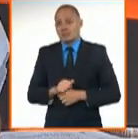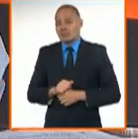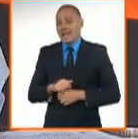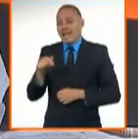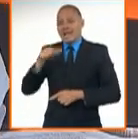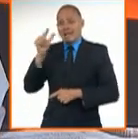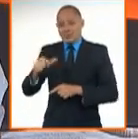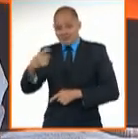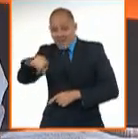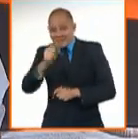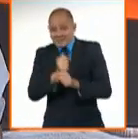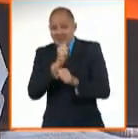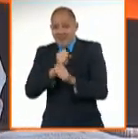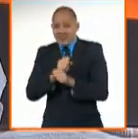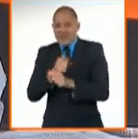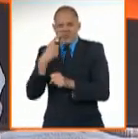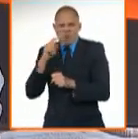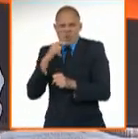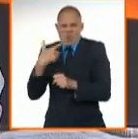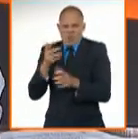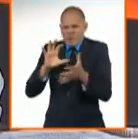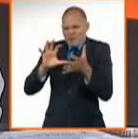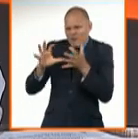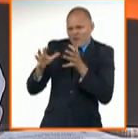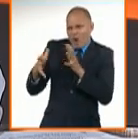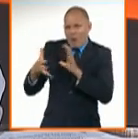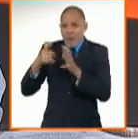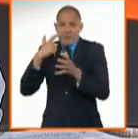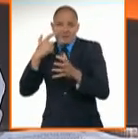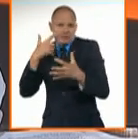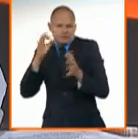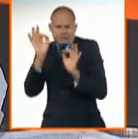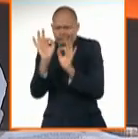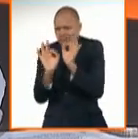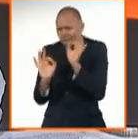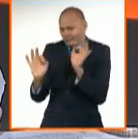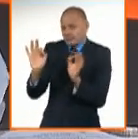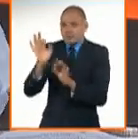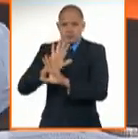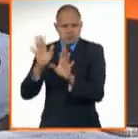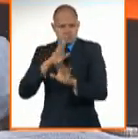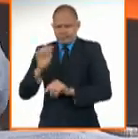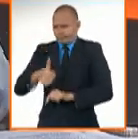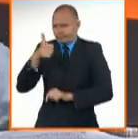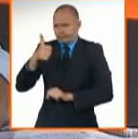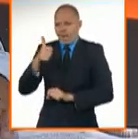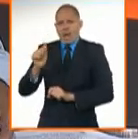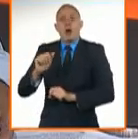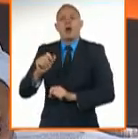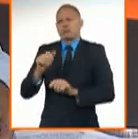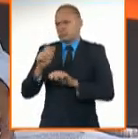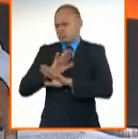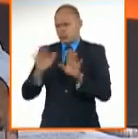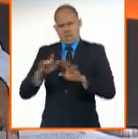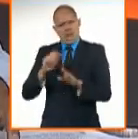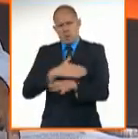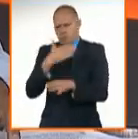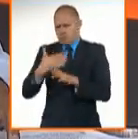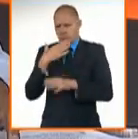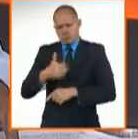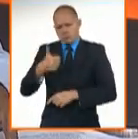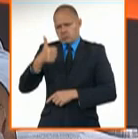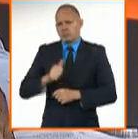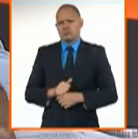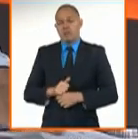todos los especialistas de la ense de la participación también de las plantas de la empresa importadora que se conjugaron se unieron hicieron